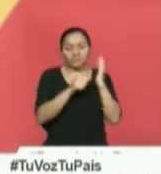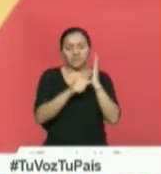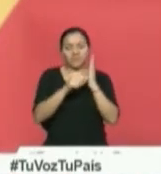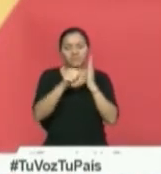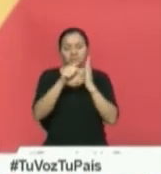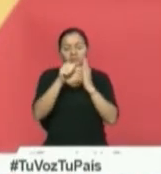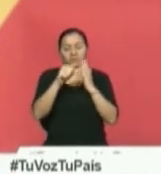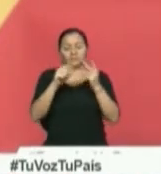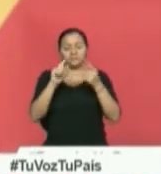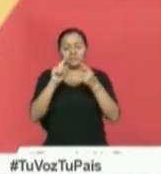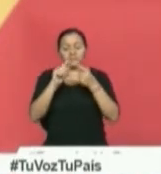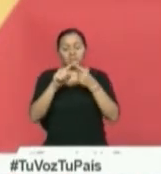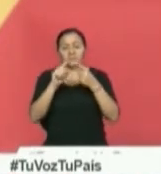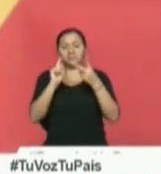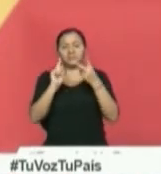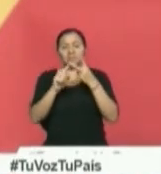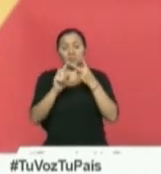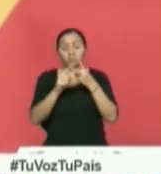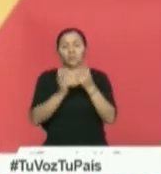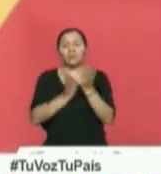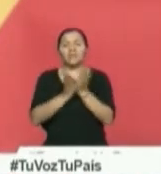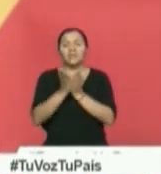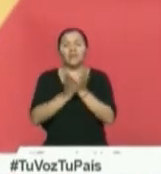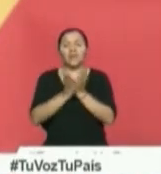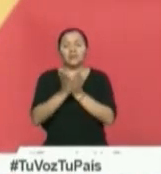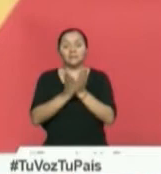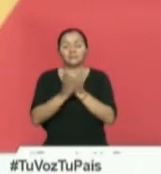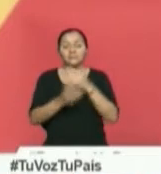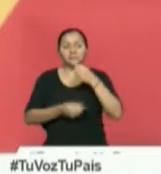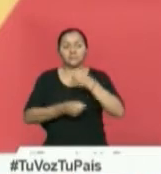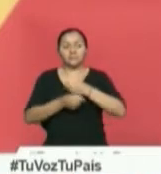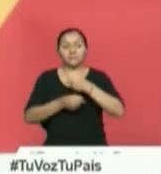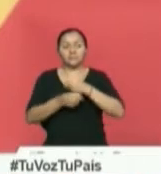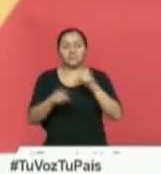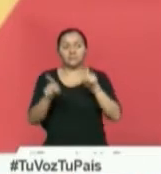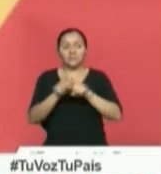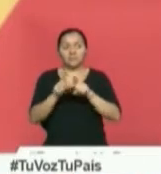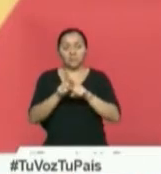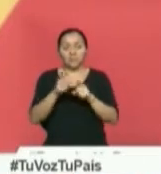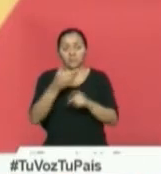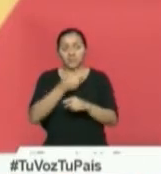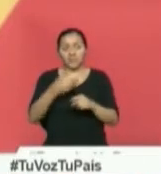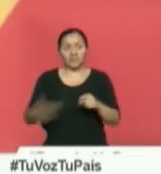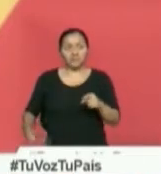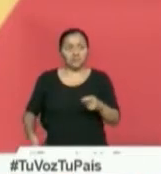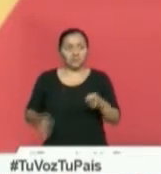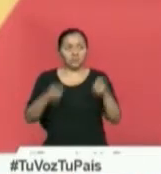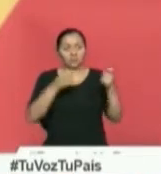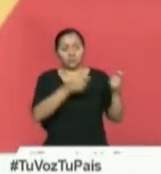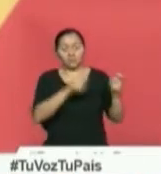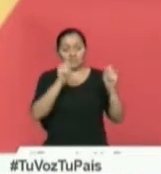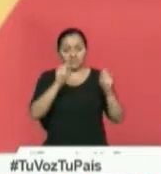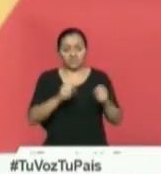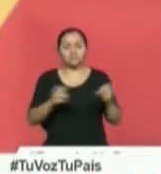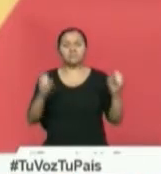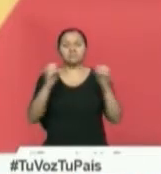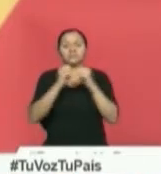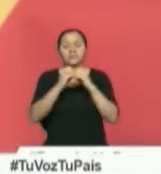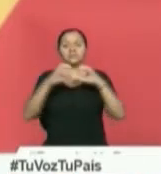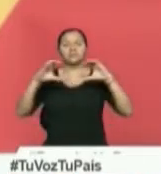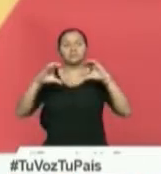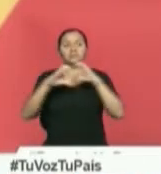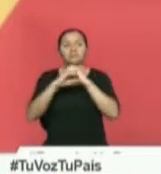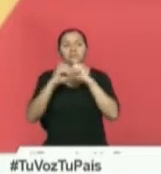lo que le llamamos la guía del servidor, que análogo a lo que se está entregando para el presidente, entrega el resumen de todas las que